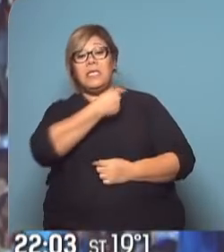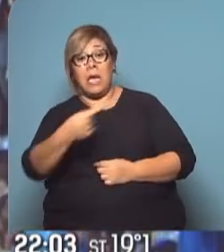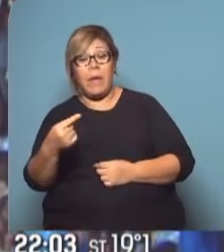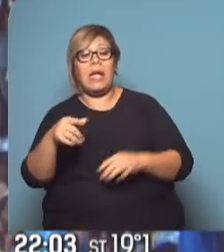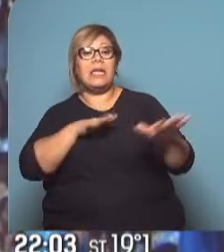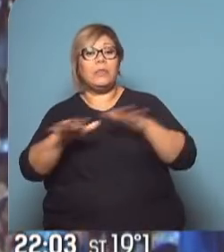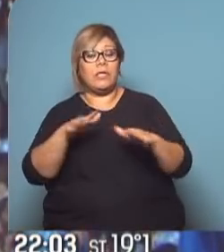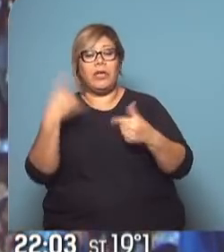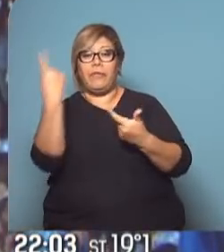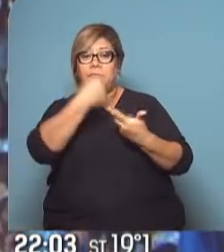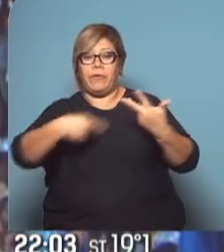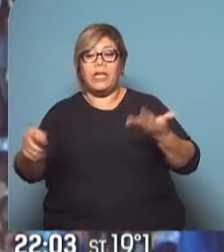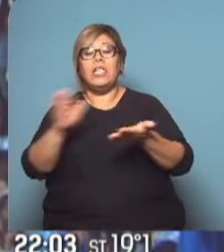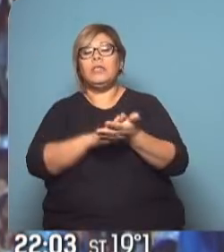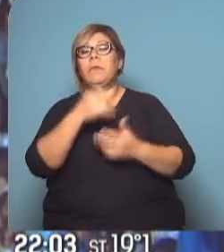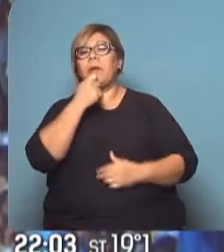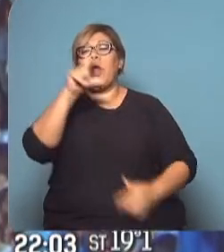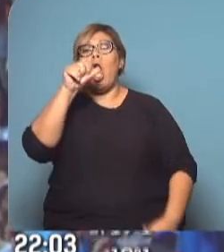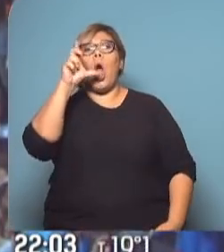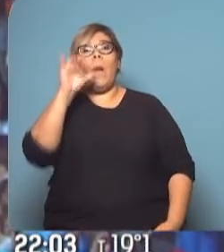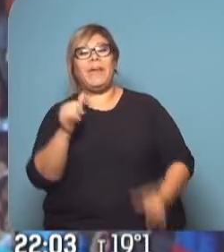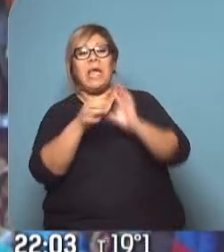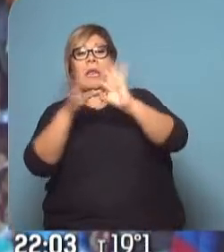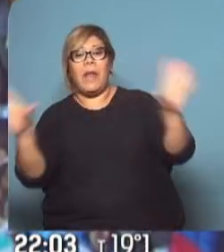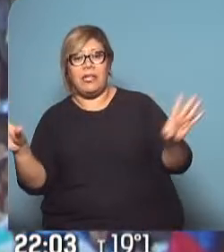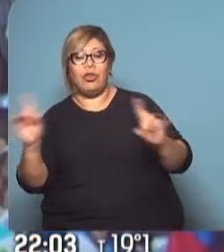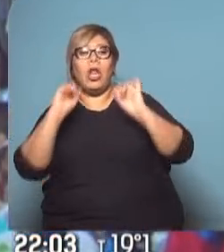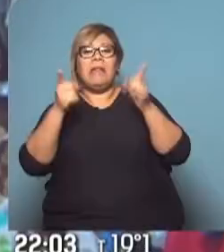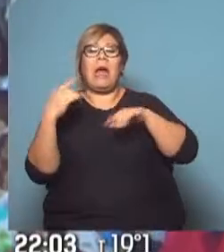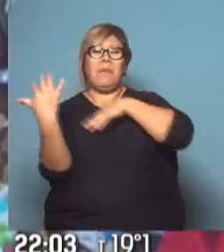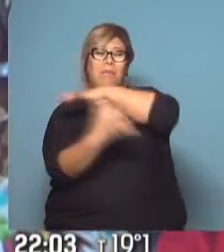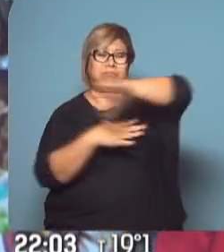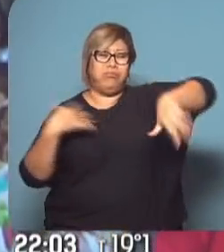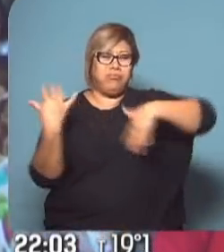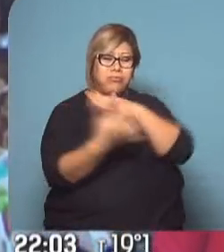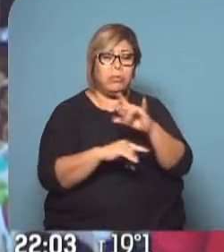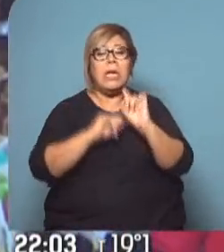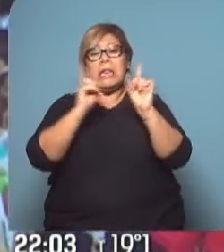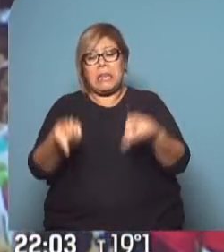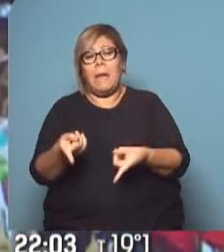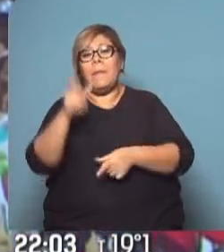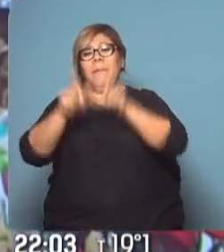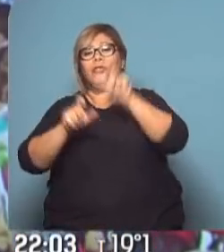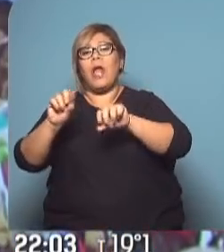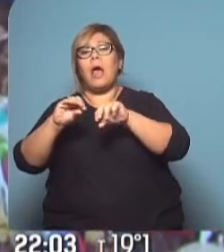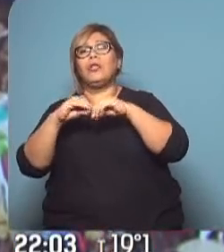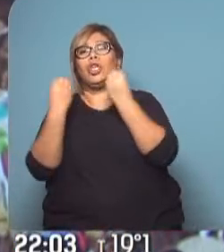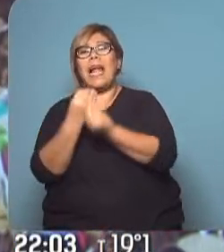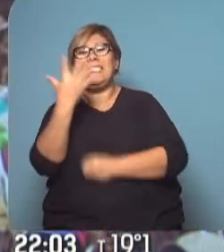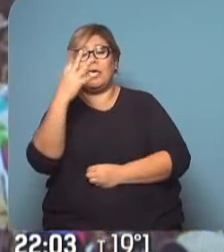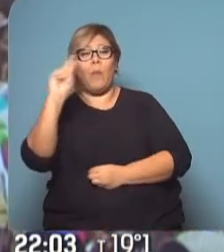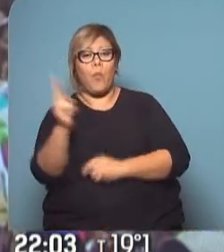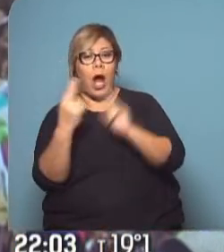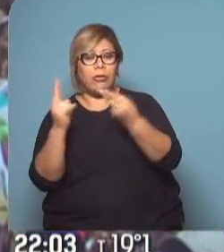la liberación de Leopoldo López, hechos que tienen que ver con disturbios, hechos que tienen que ver con 5 muertos en esas